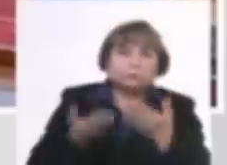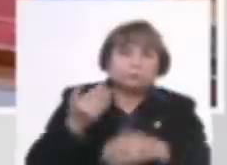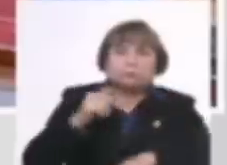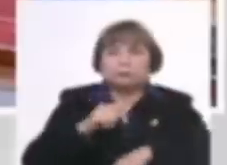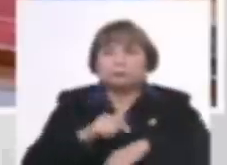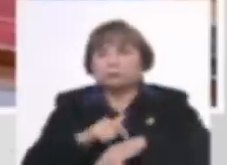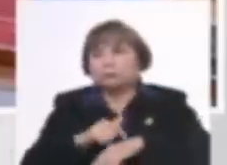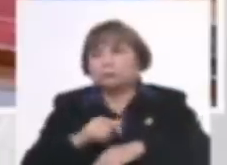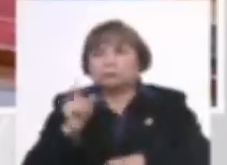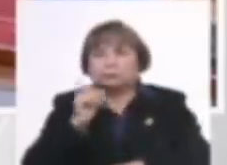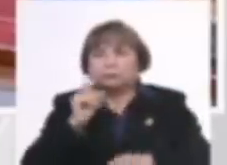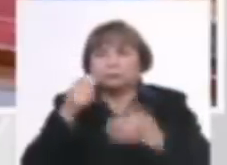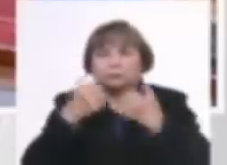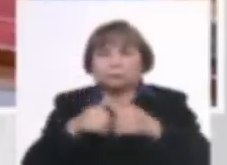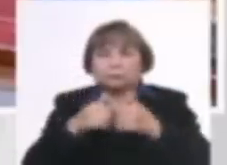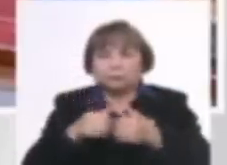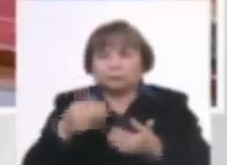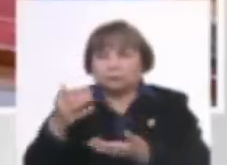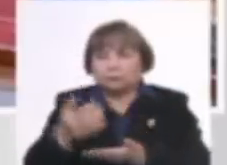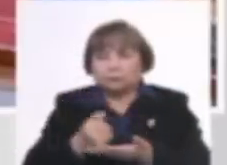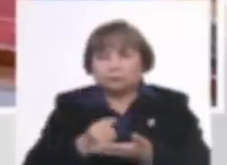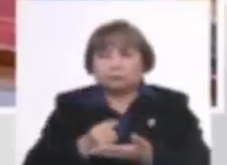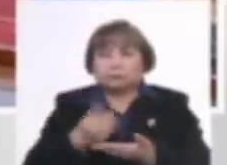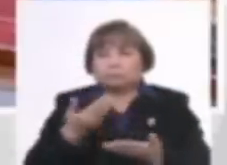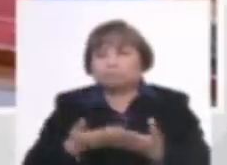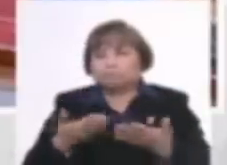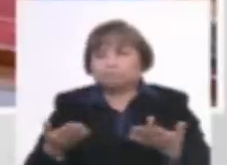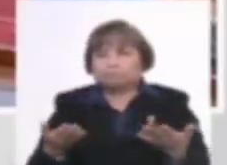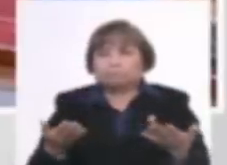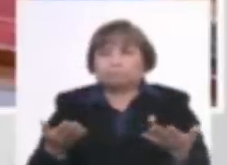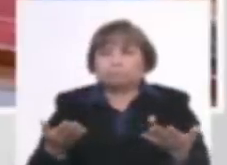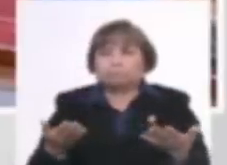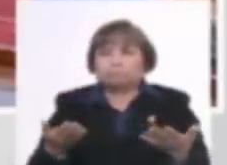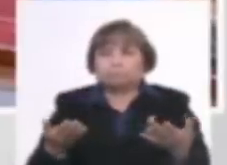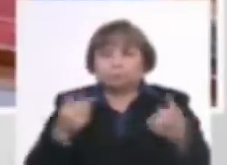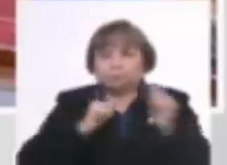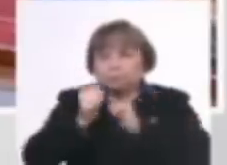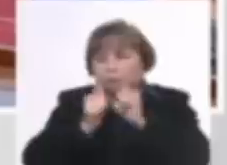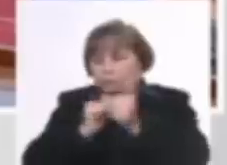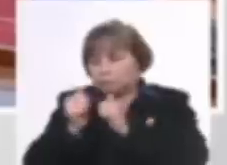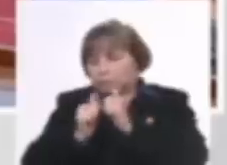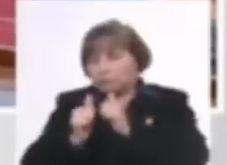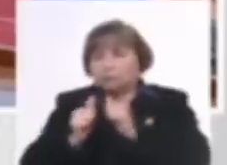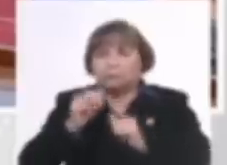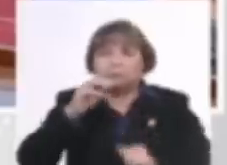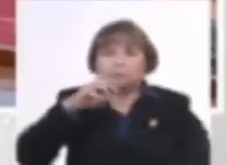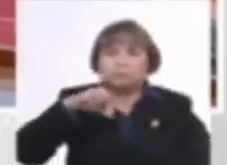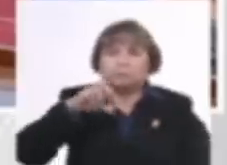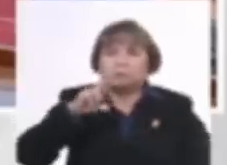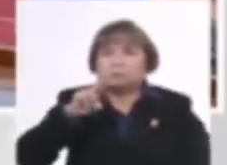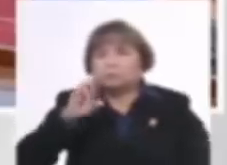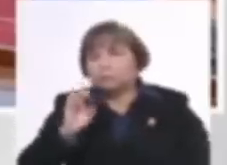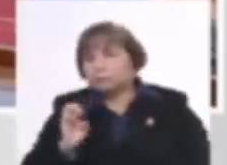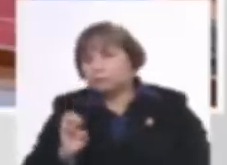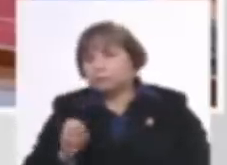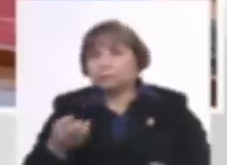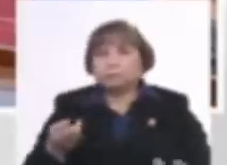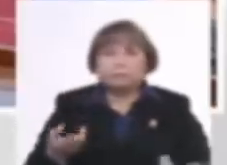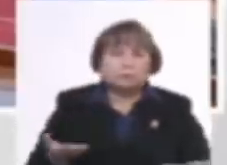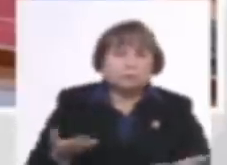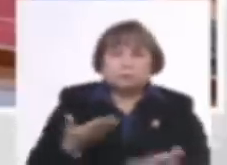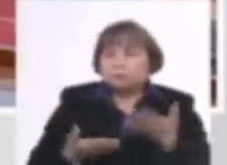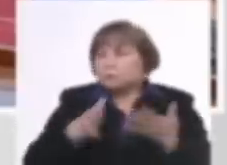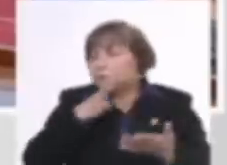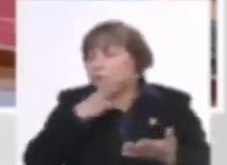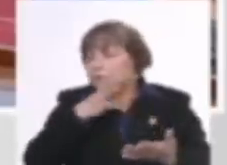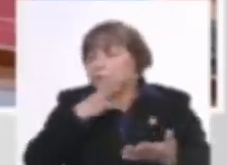momento, la empresa sacaba algún concurso, había un TDR? No